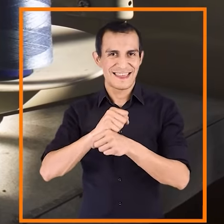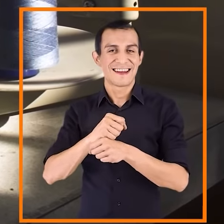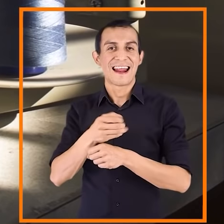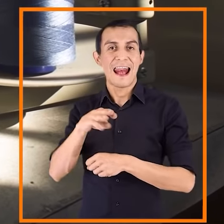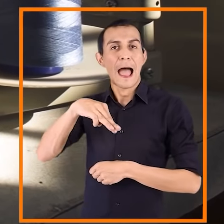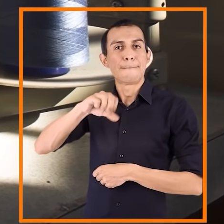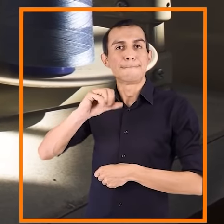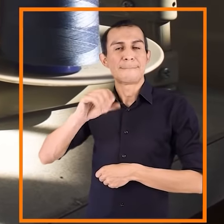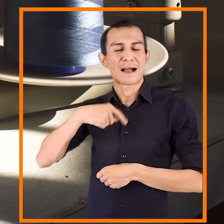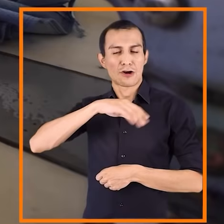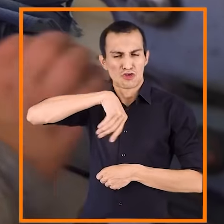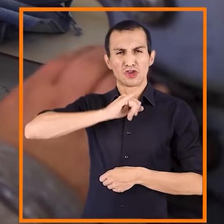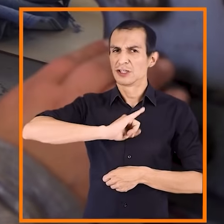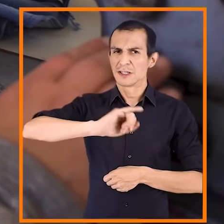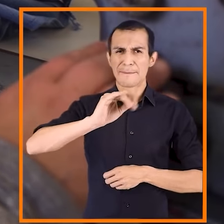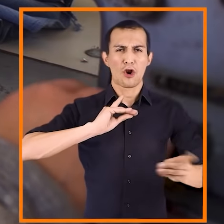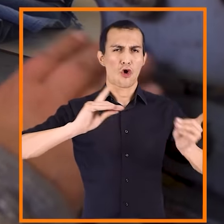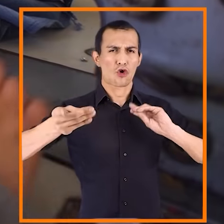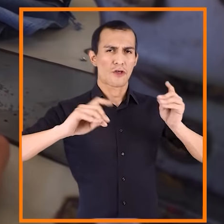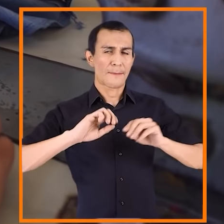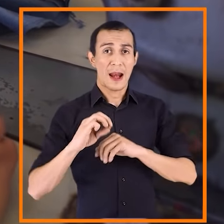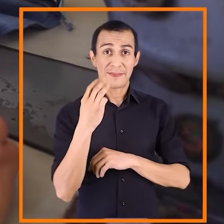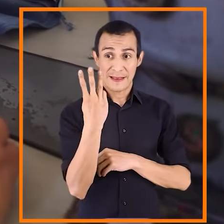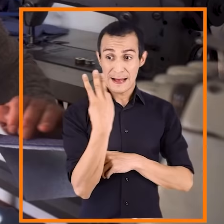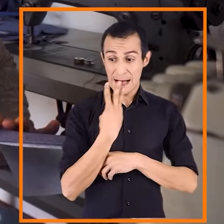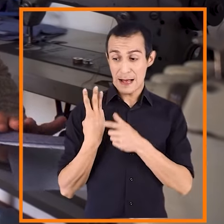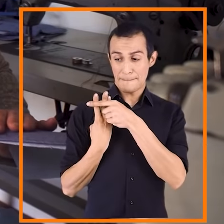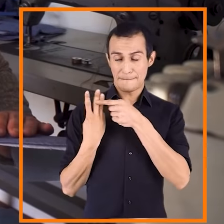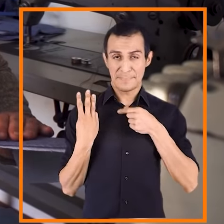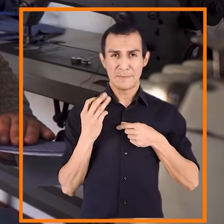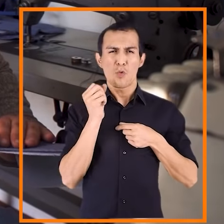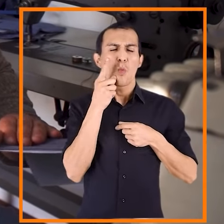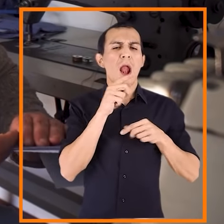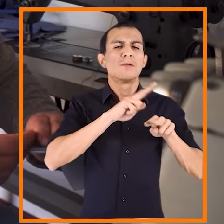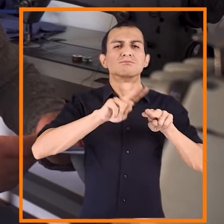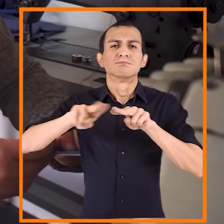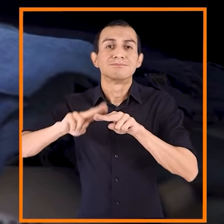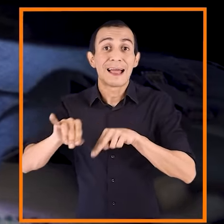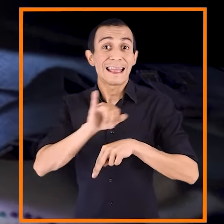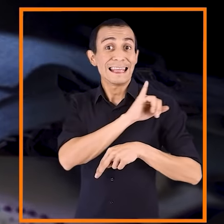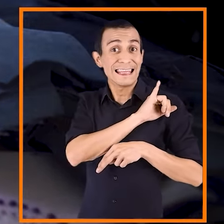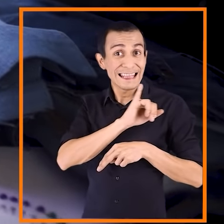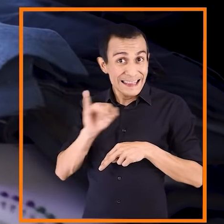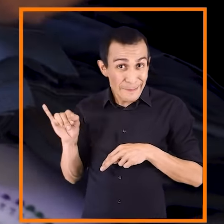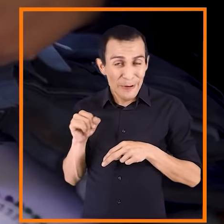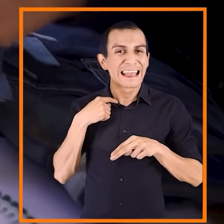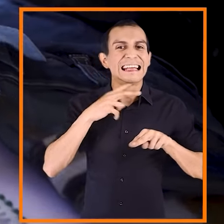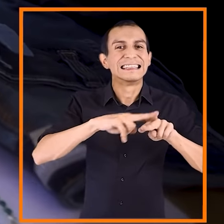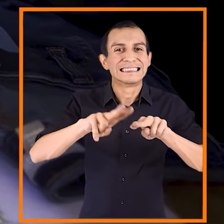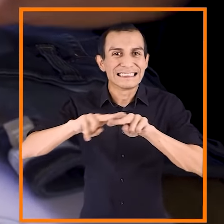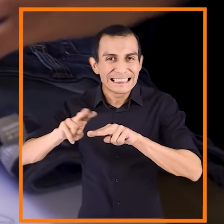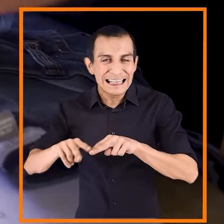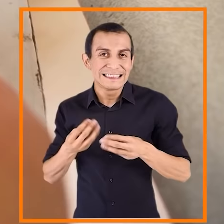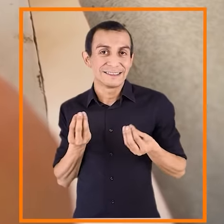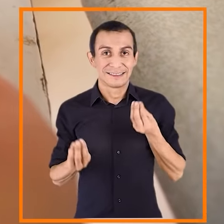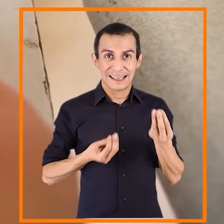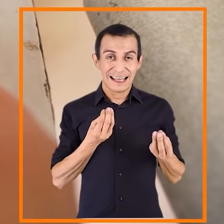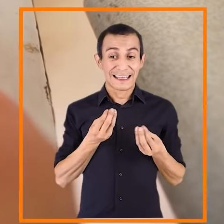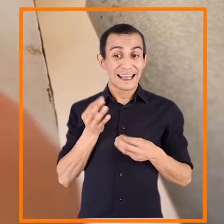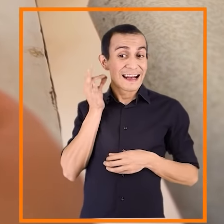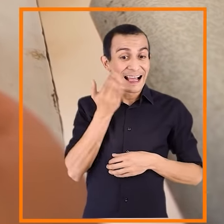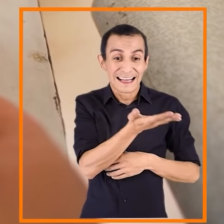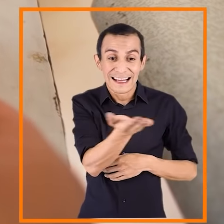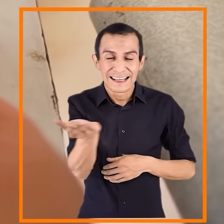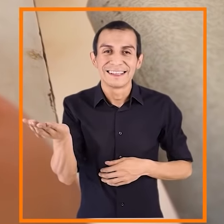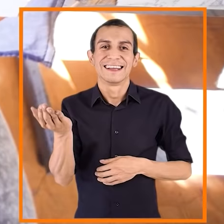Maca. Nosotros siempre nos coordinamos entre las tres primero para ver cuál es la producción. Y después de esto, lo que se hace es que